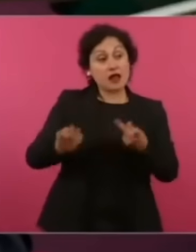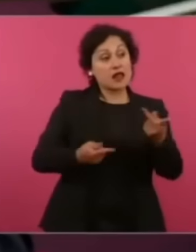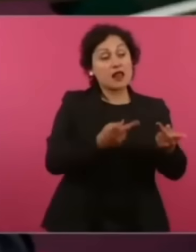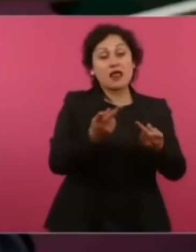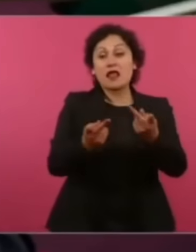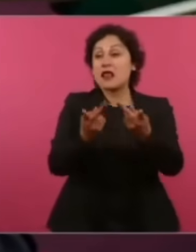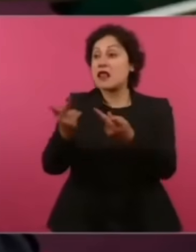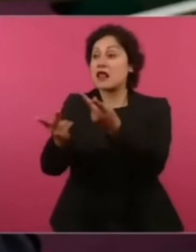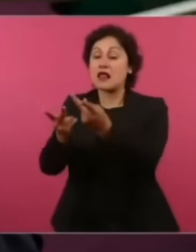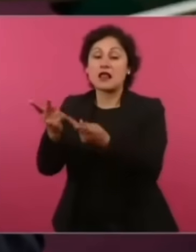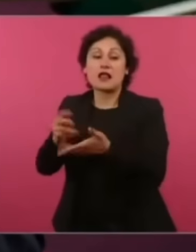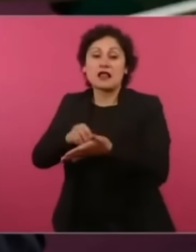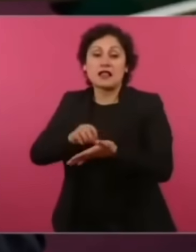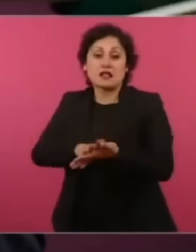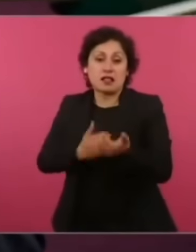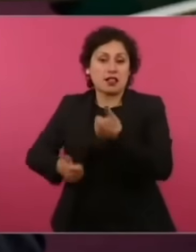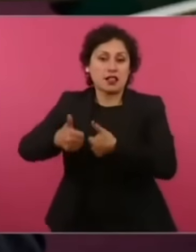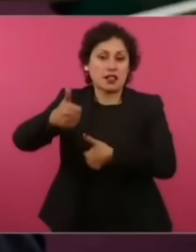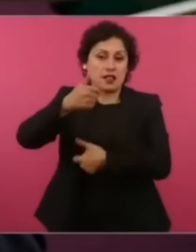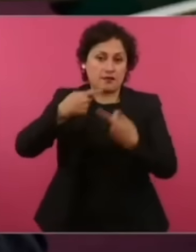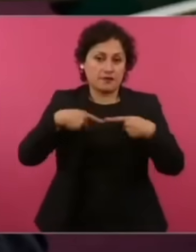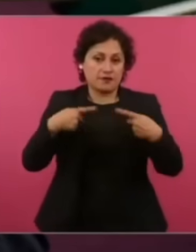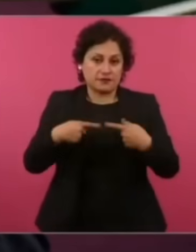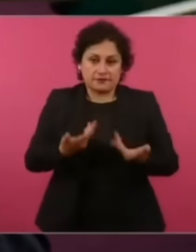y hacer encuestas.